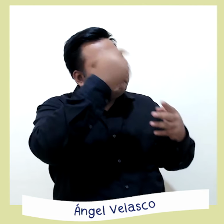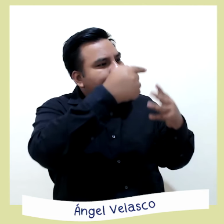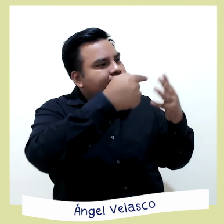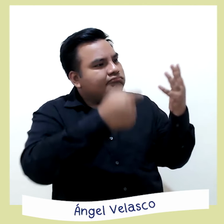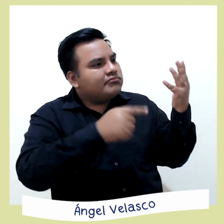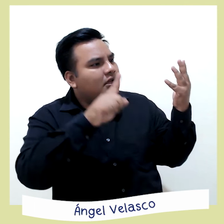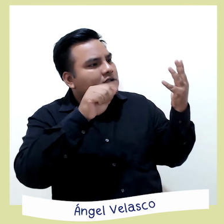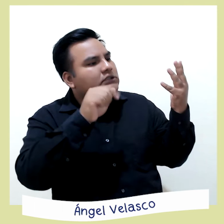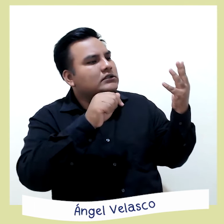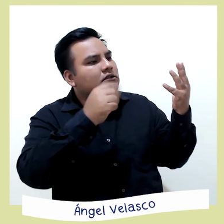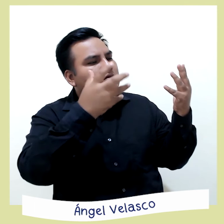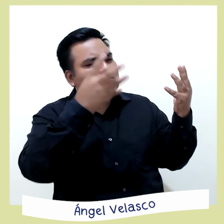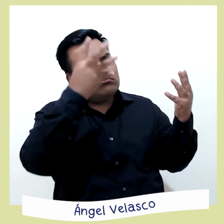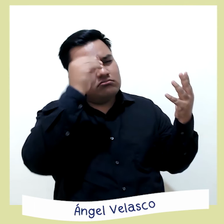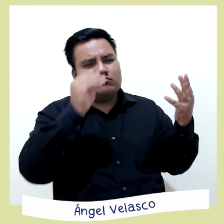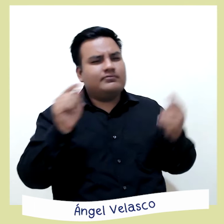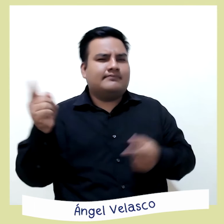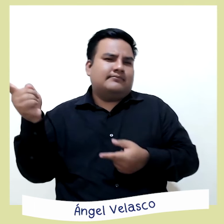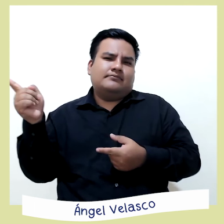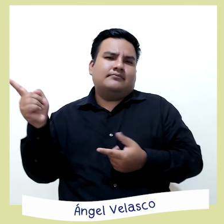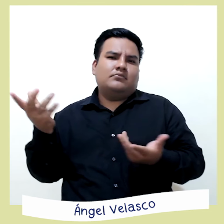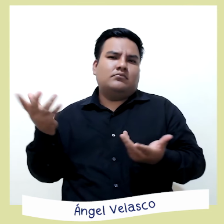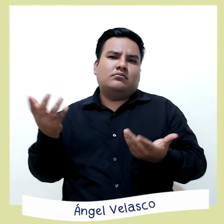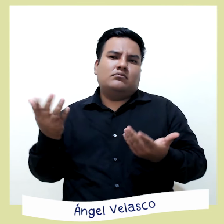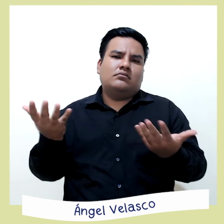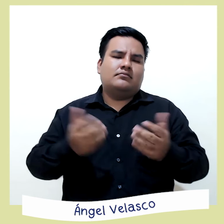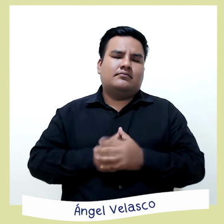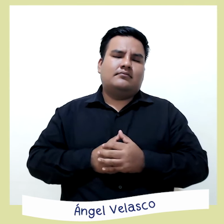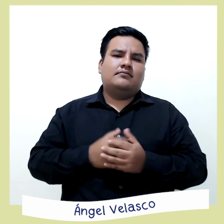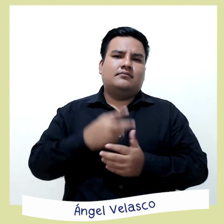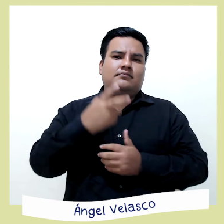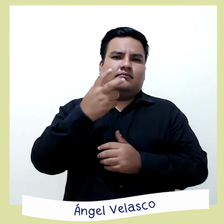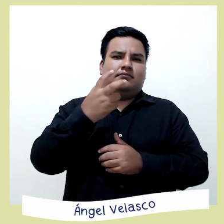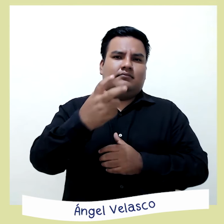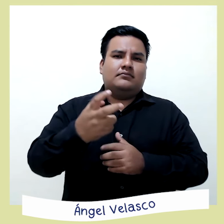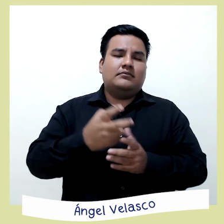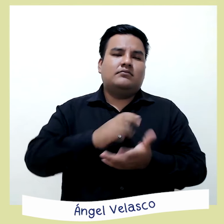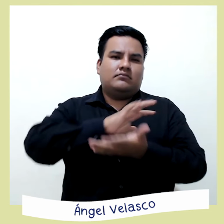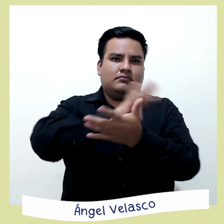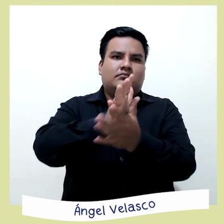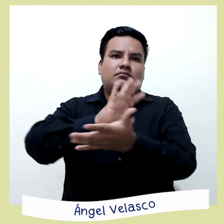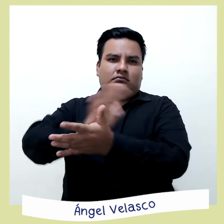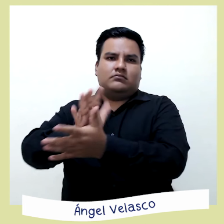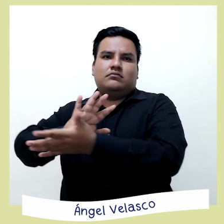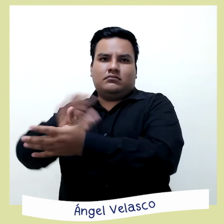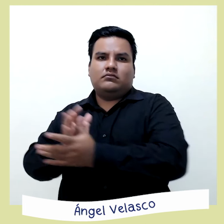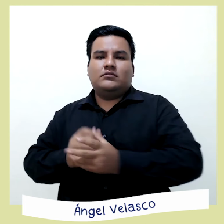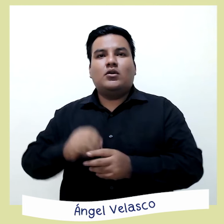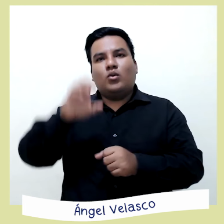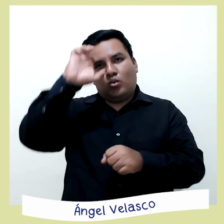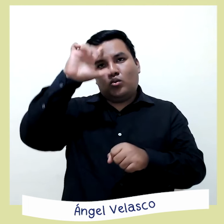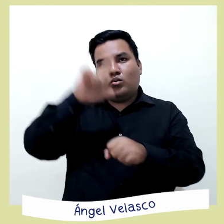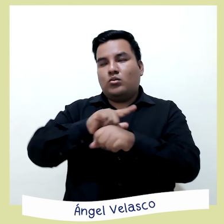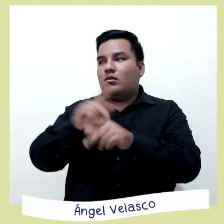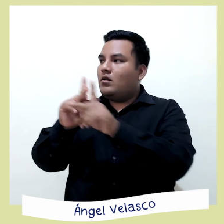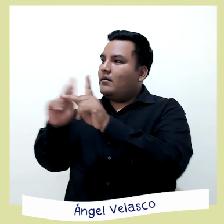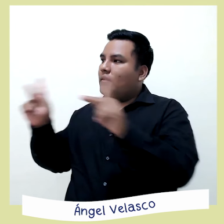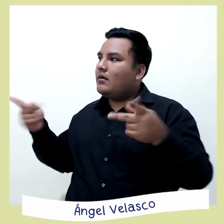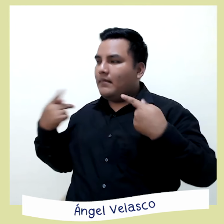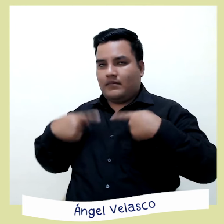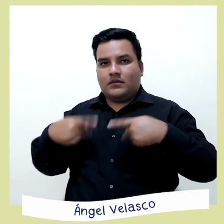que pues, es infinito. Entonces, pues la gente no va a ponerse a conocer las 60 y tantas formas que puede existir,